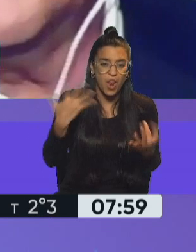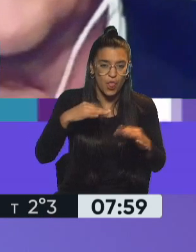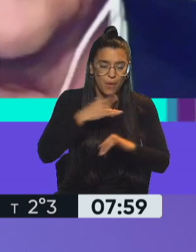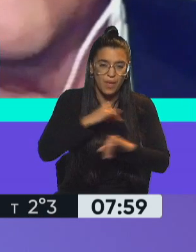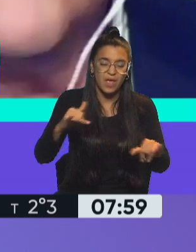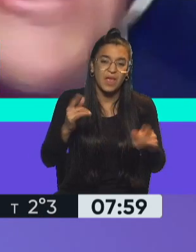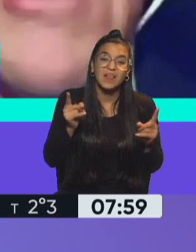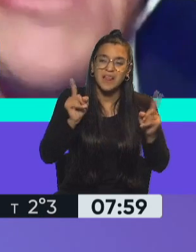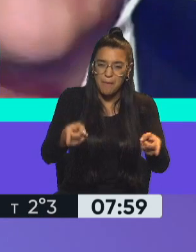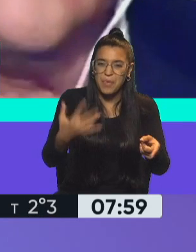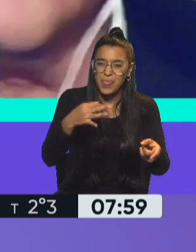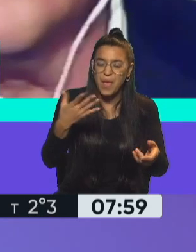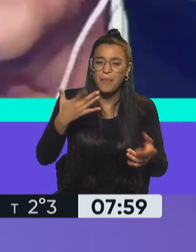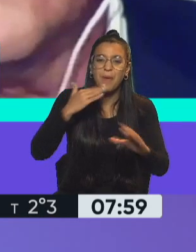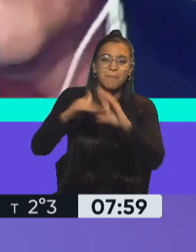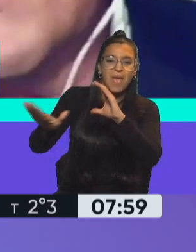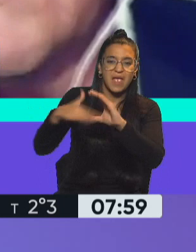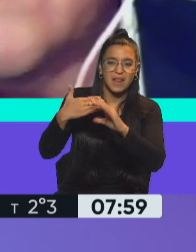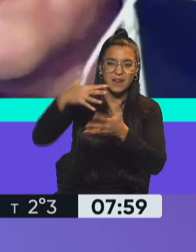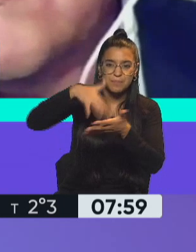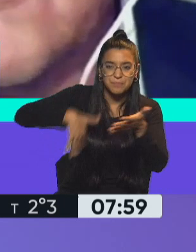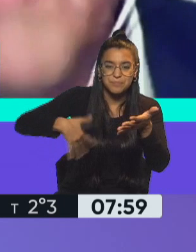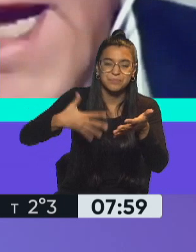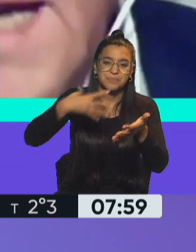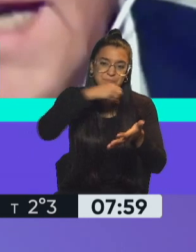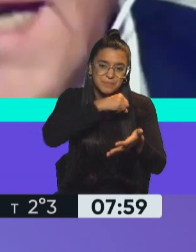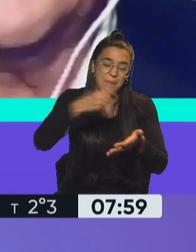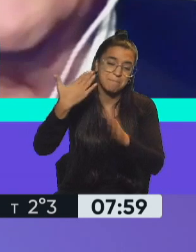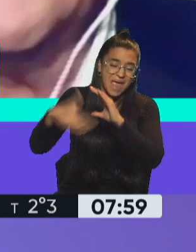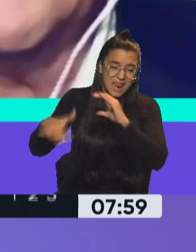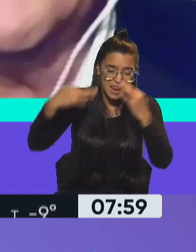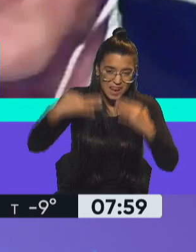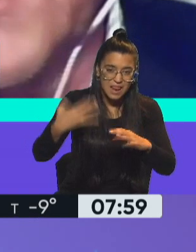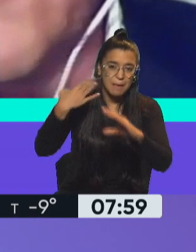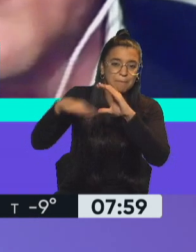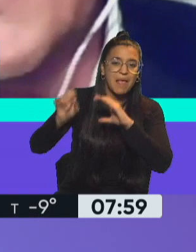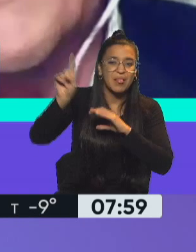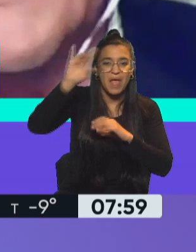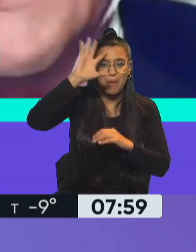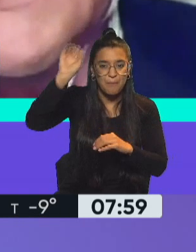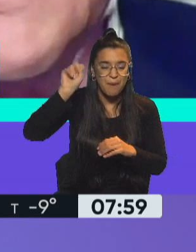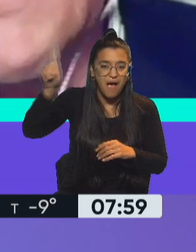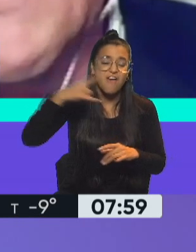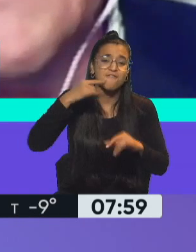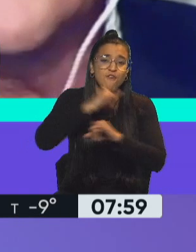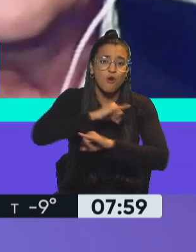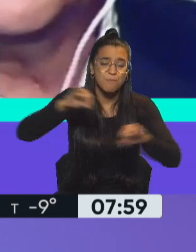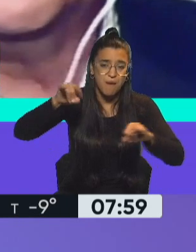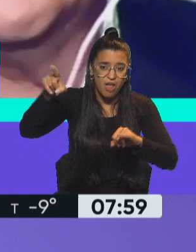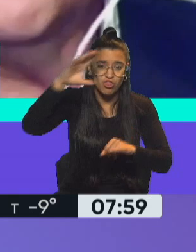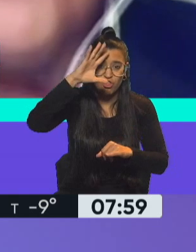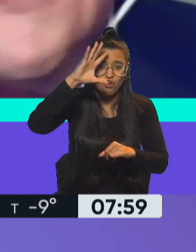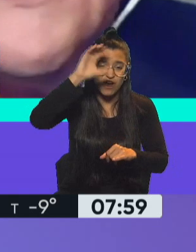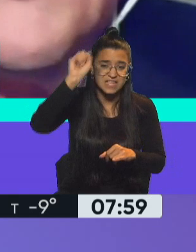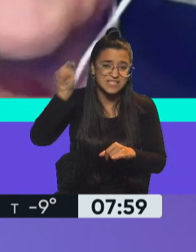haber habido un cable, un mail de la embajada informándole a